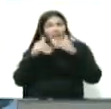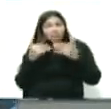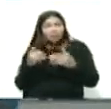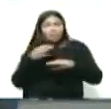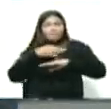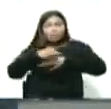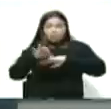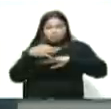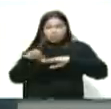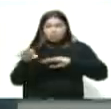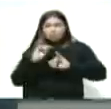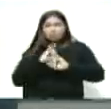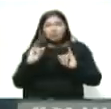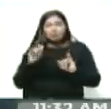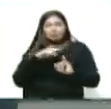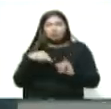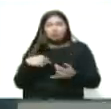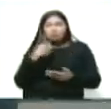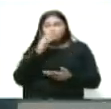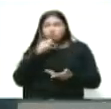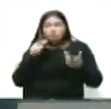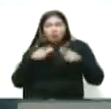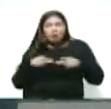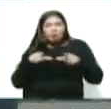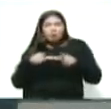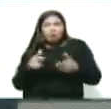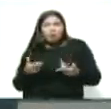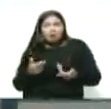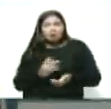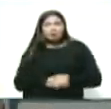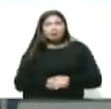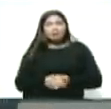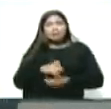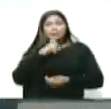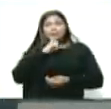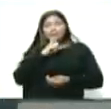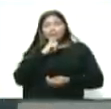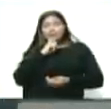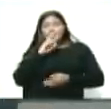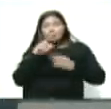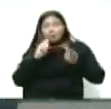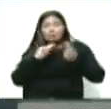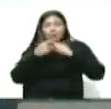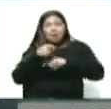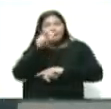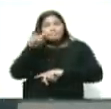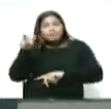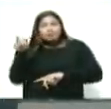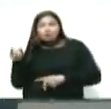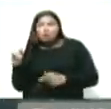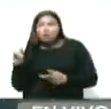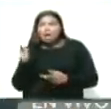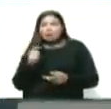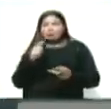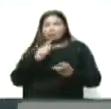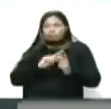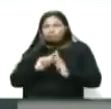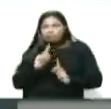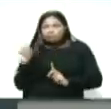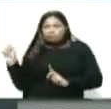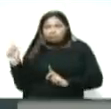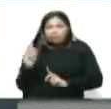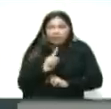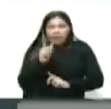municipios donde no tenemos sede, donde se dificulta el traslado de personas, y por eso pues